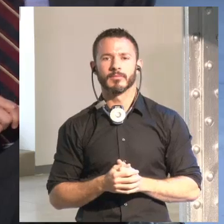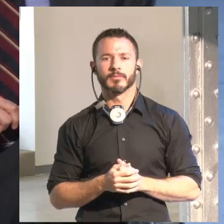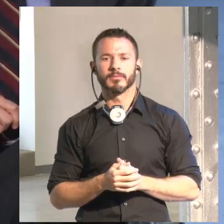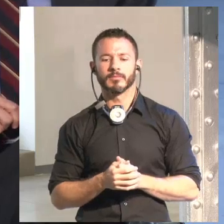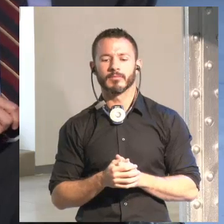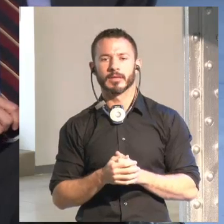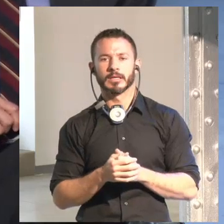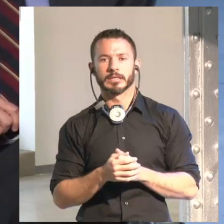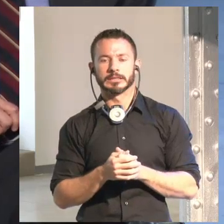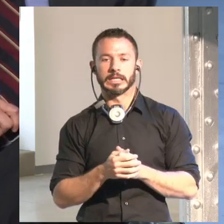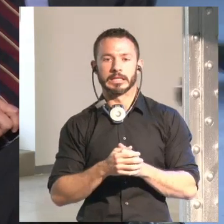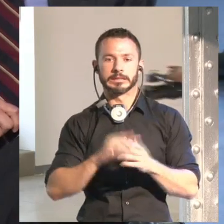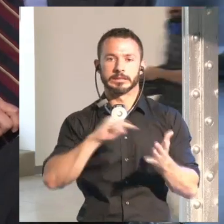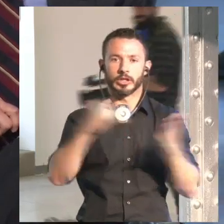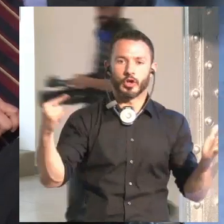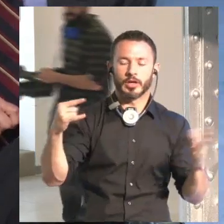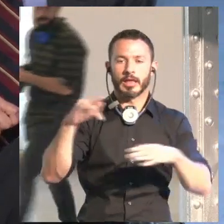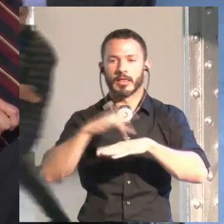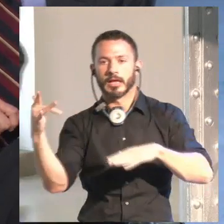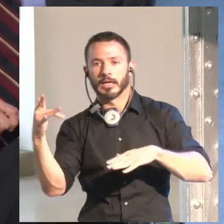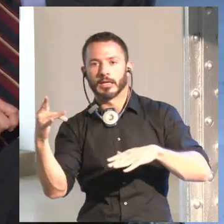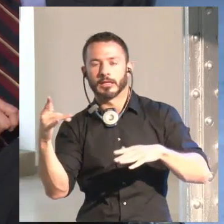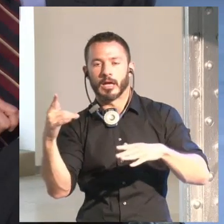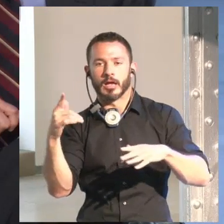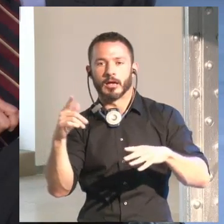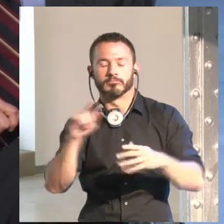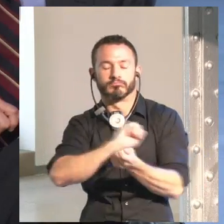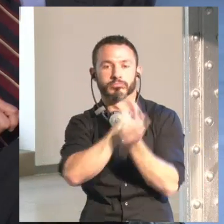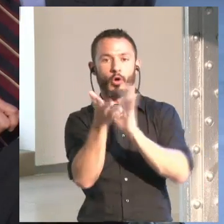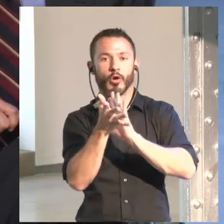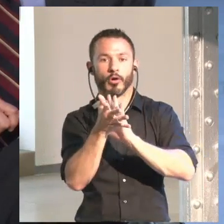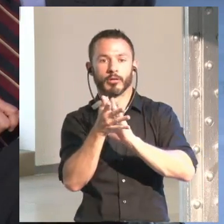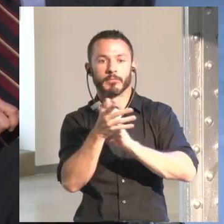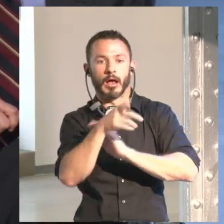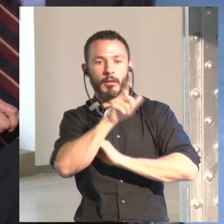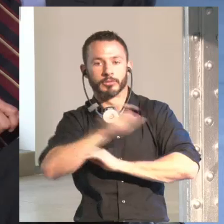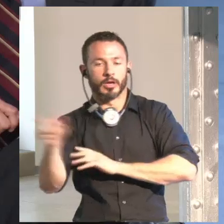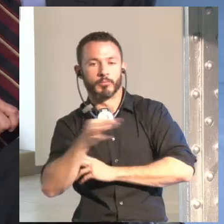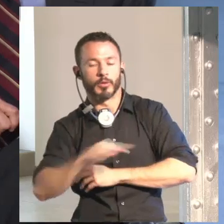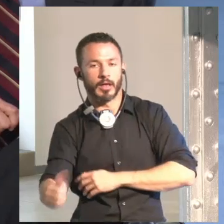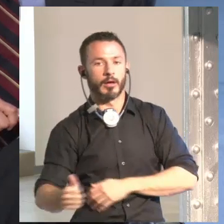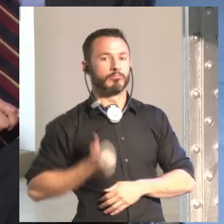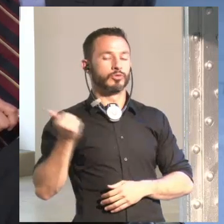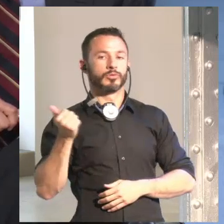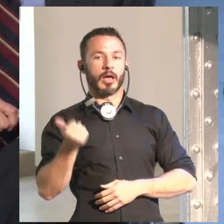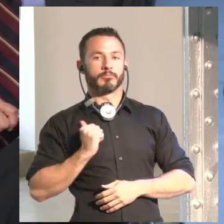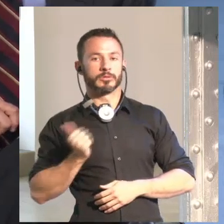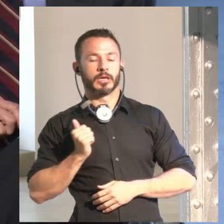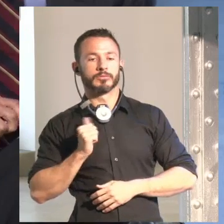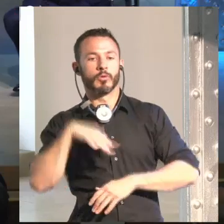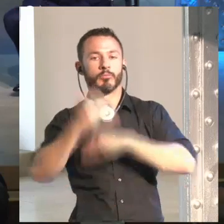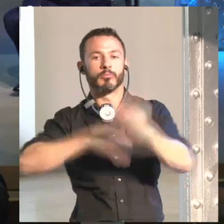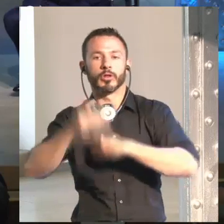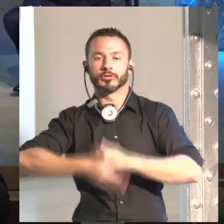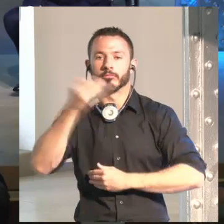Esta disrupción tecnológica y digital está creando oportunidades para muchos. Es un proceso importante cuando uno